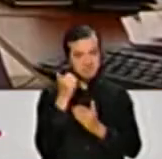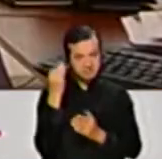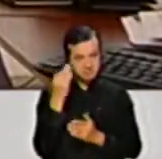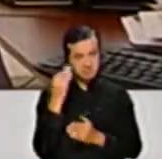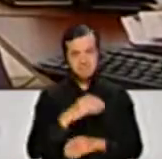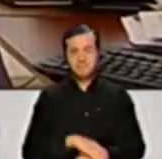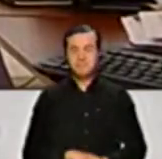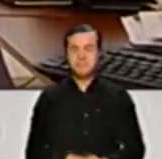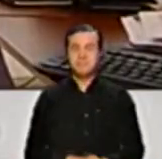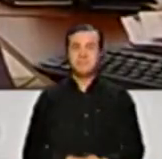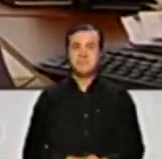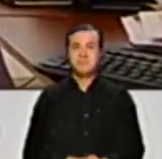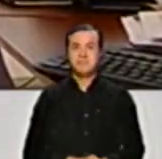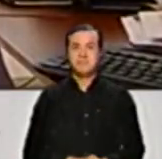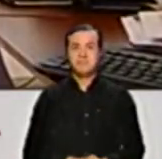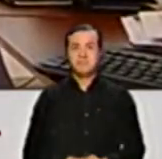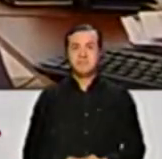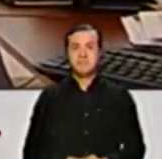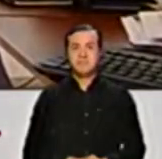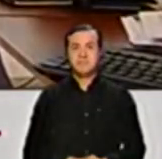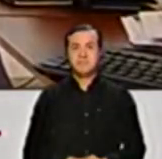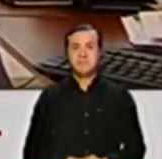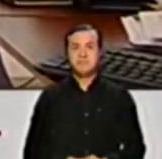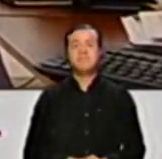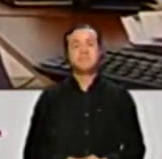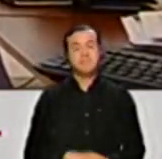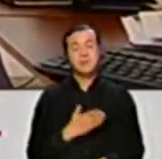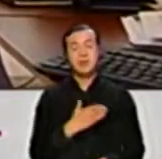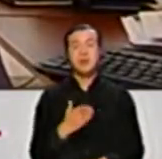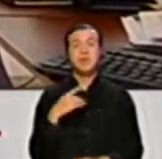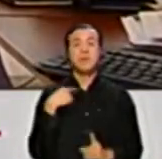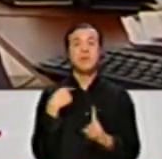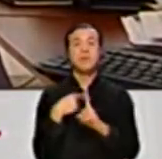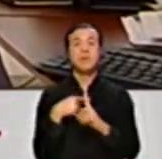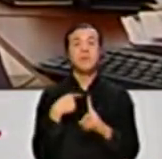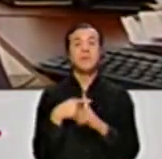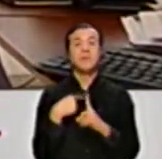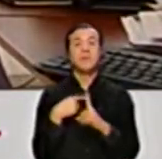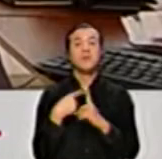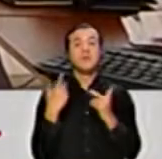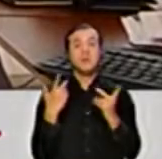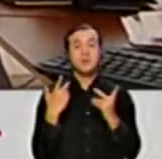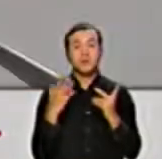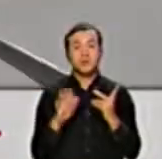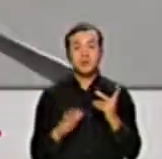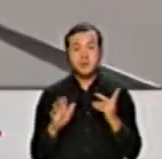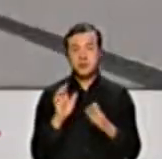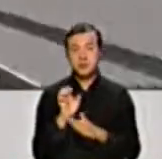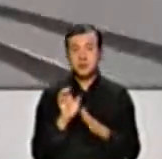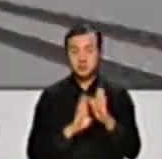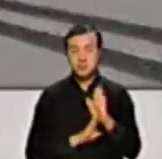país. Suena algo muy positivo para el desarrollo del país.